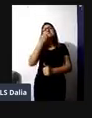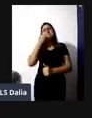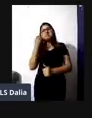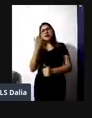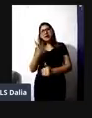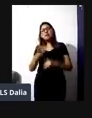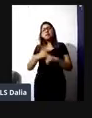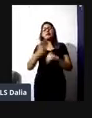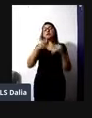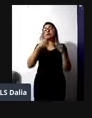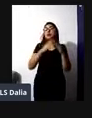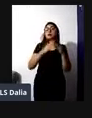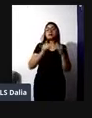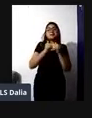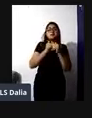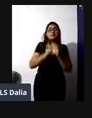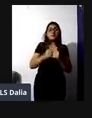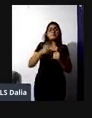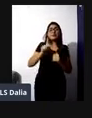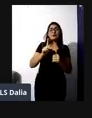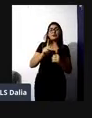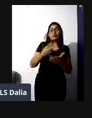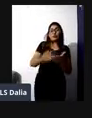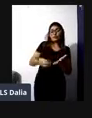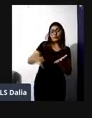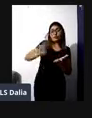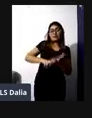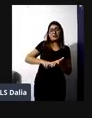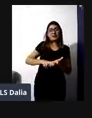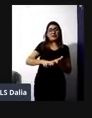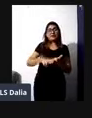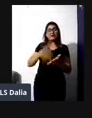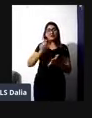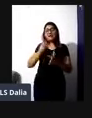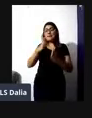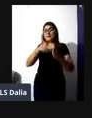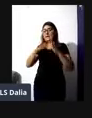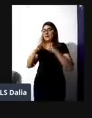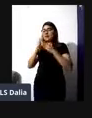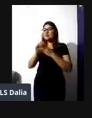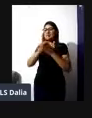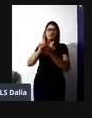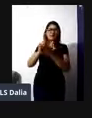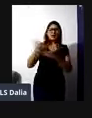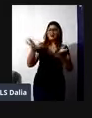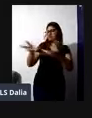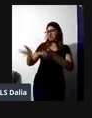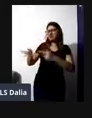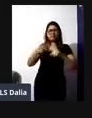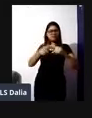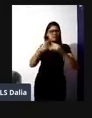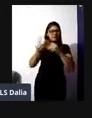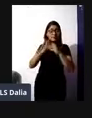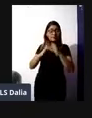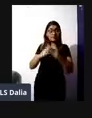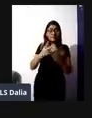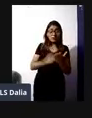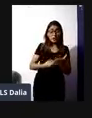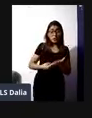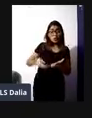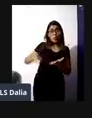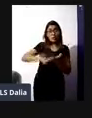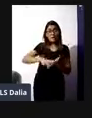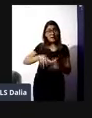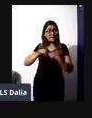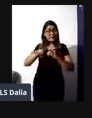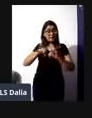el trabajo de tu casa y eso se vuelve pesado. La verdad es que se vuelve pesado. Entonces, creo